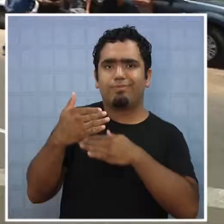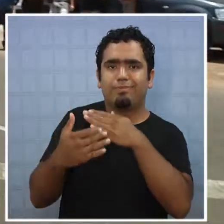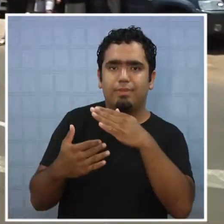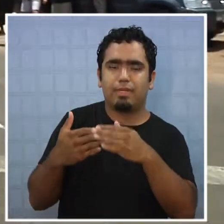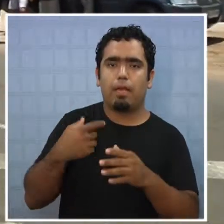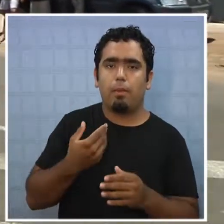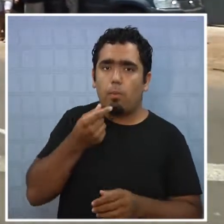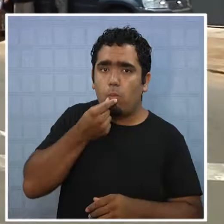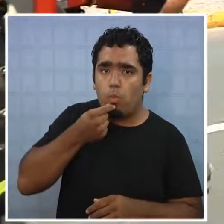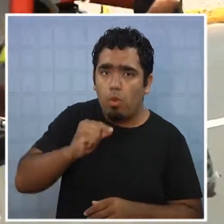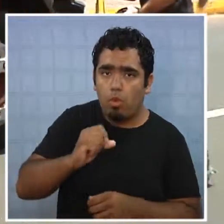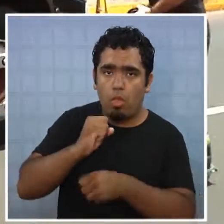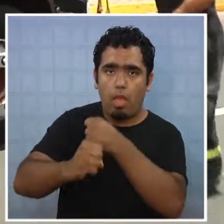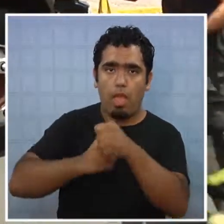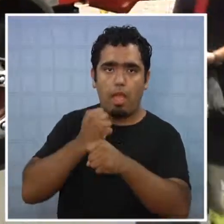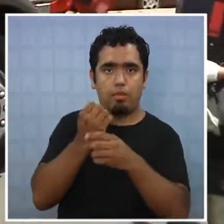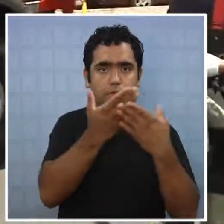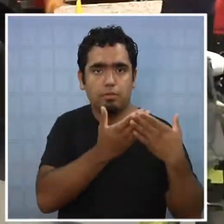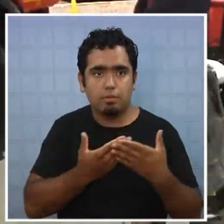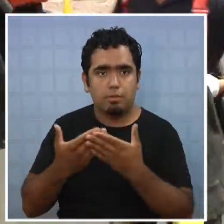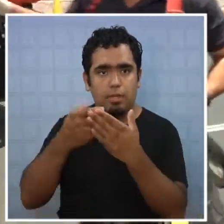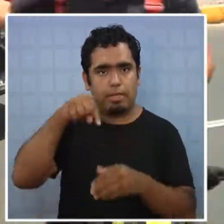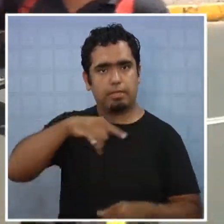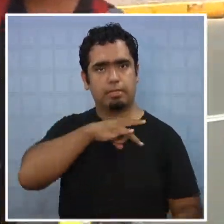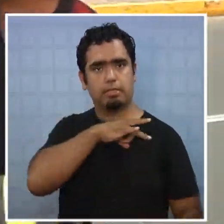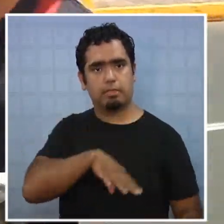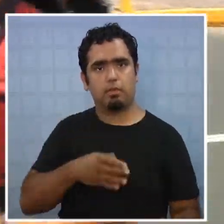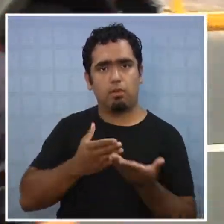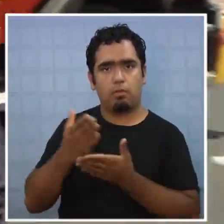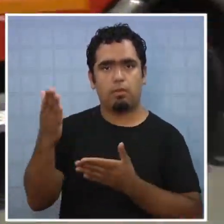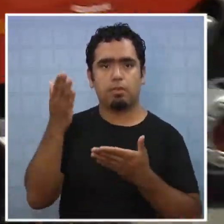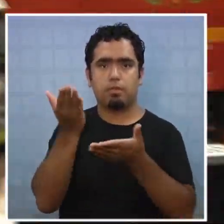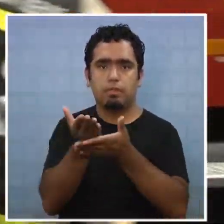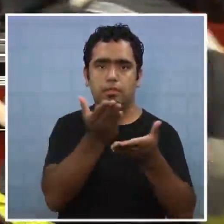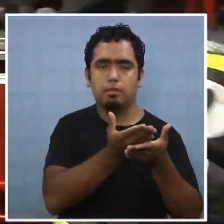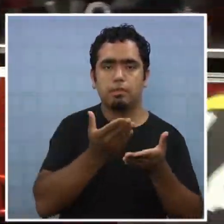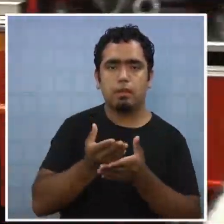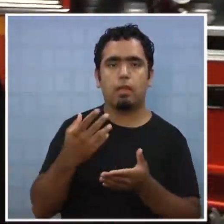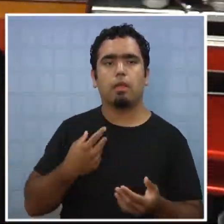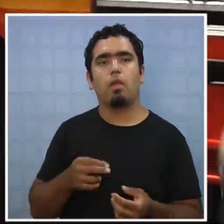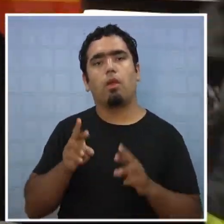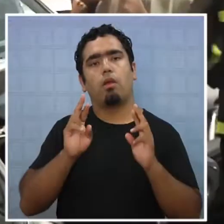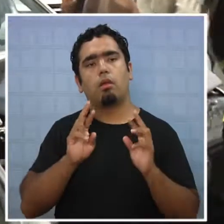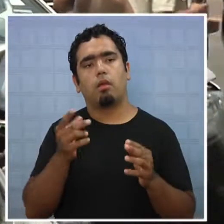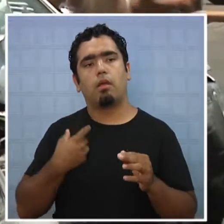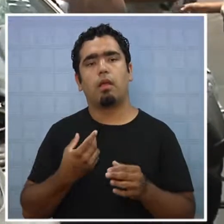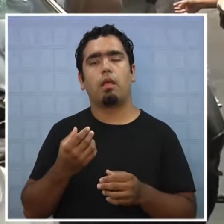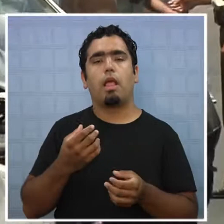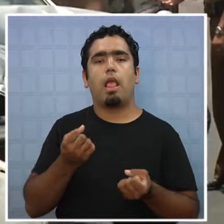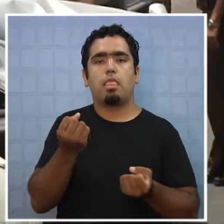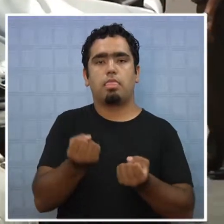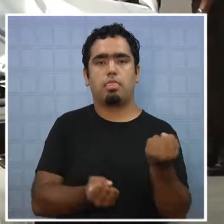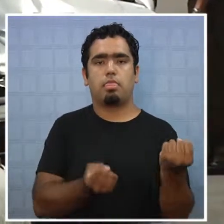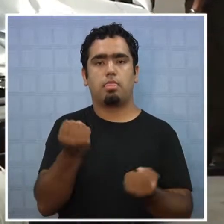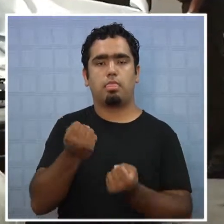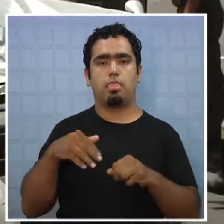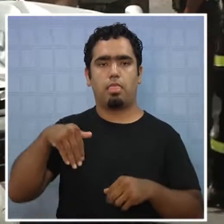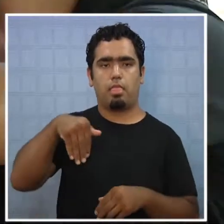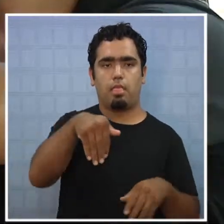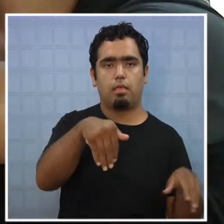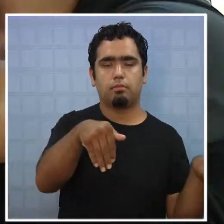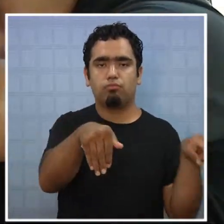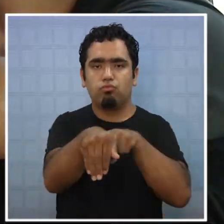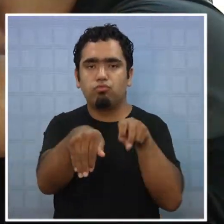a pasos agigantados el comienzo del año escolar en todo Chile, y una de las preocupaciones de los padres es la elección del transporte escolar